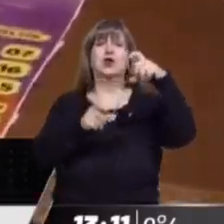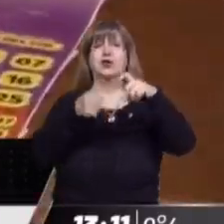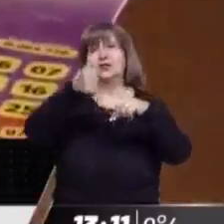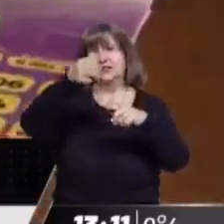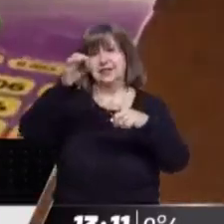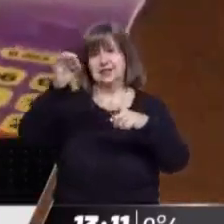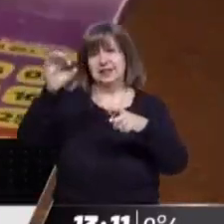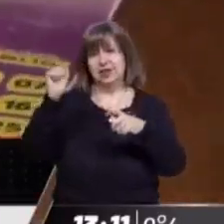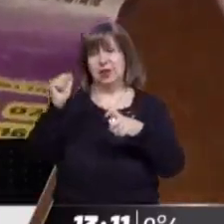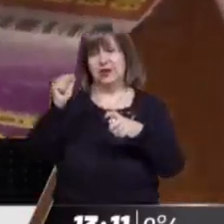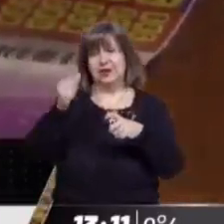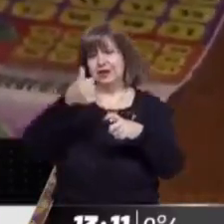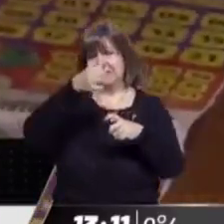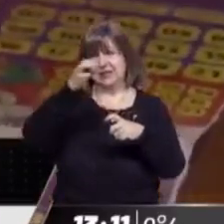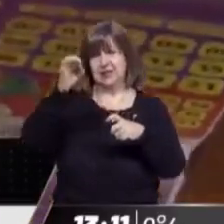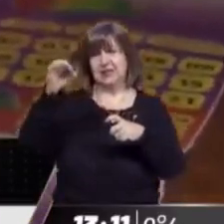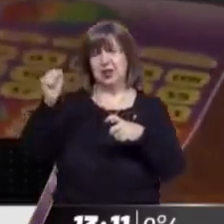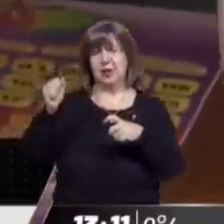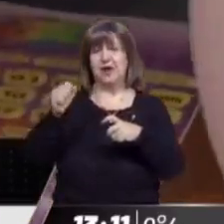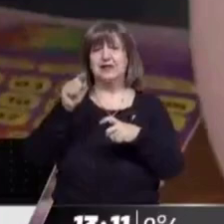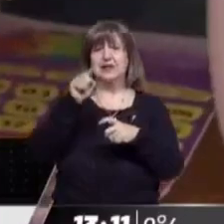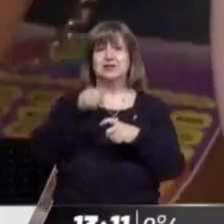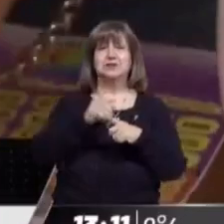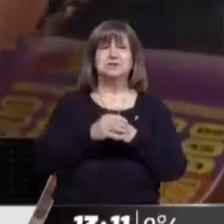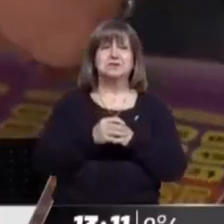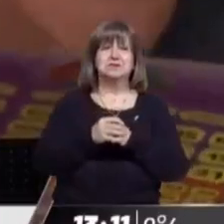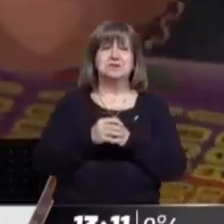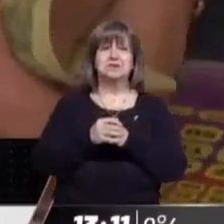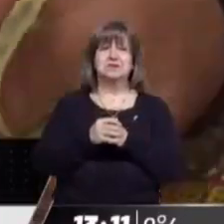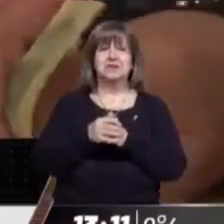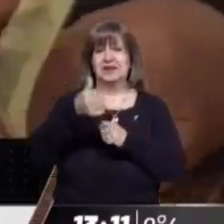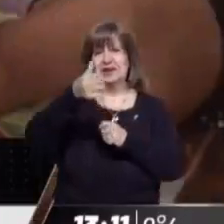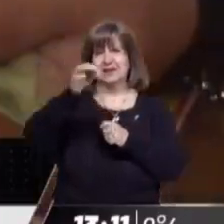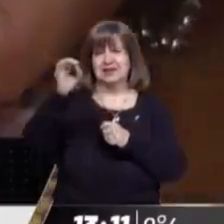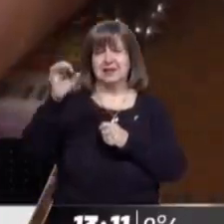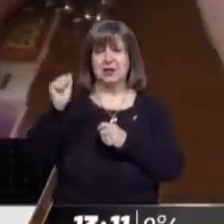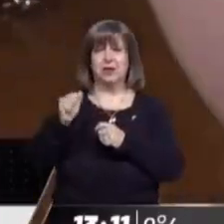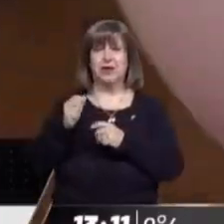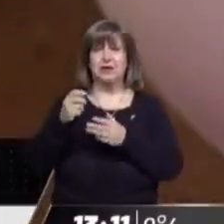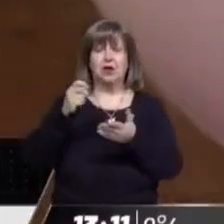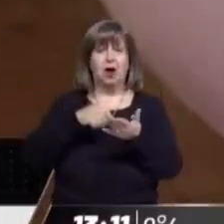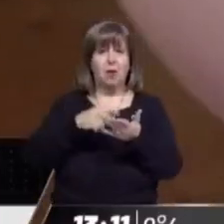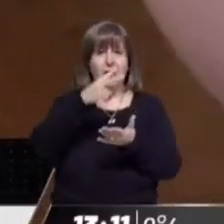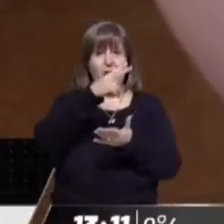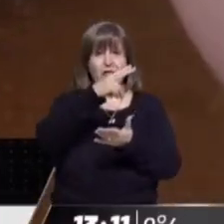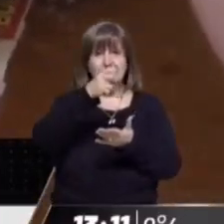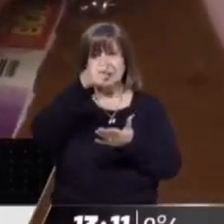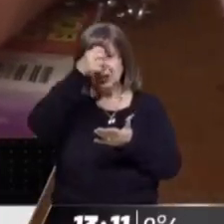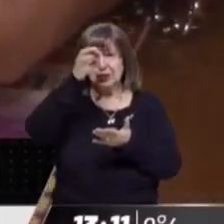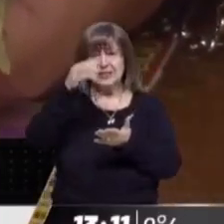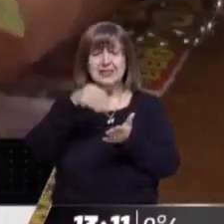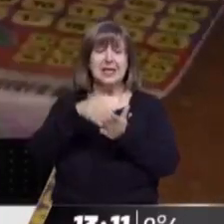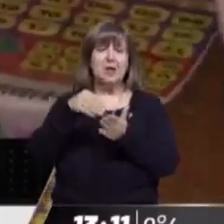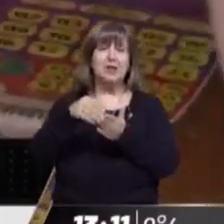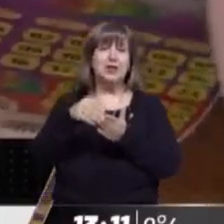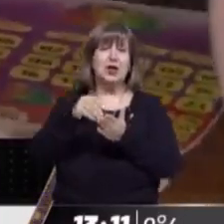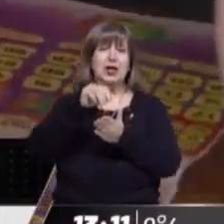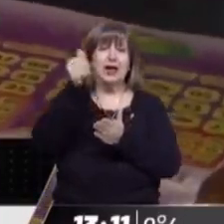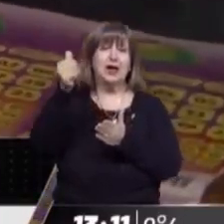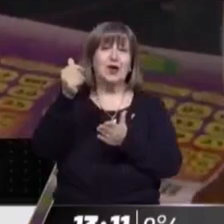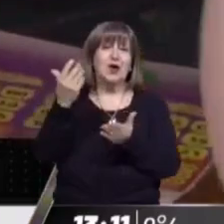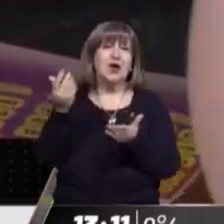chicos. Sí, bueno, 600 de inversión por 262 millones. No,